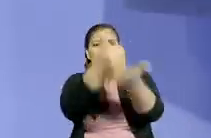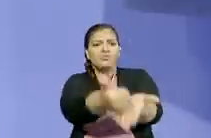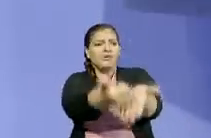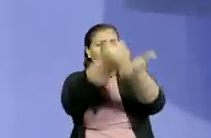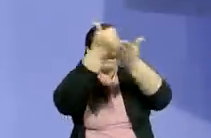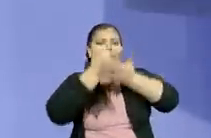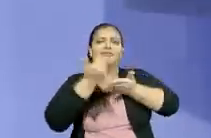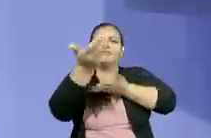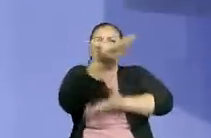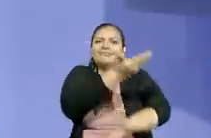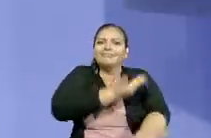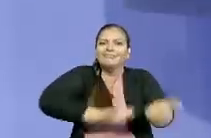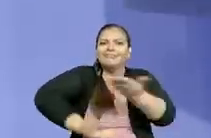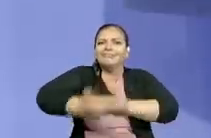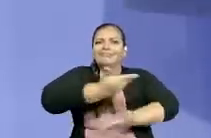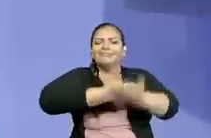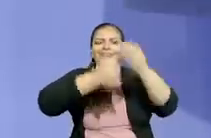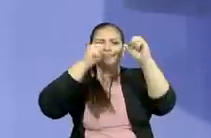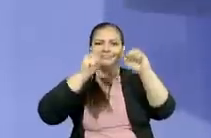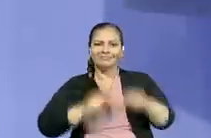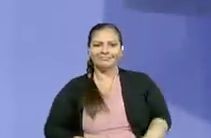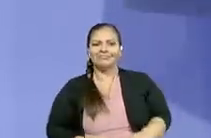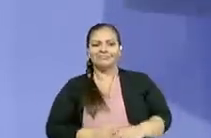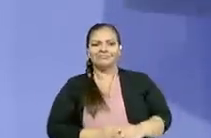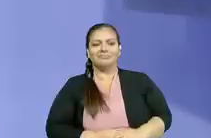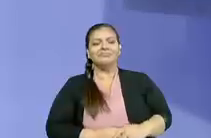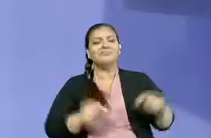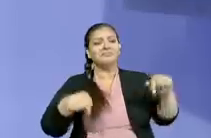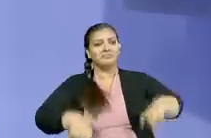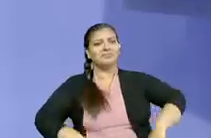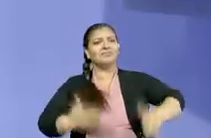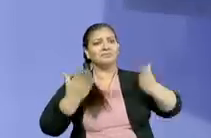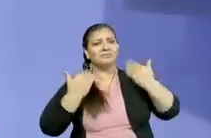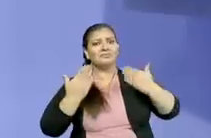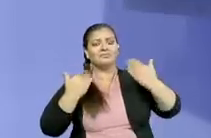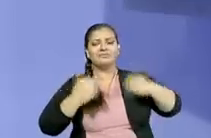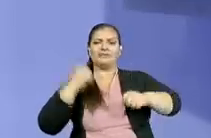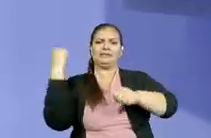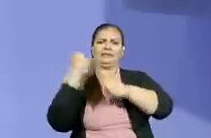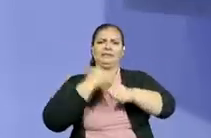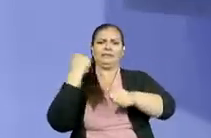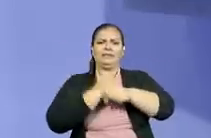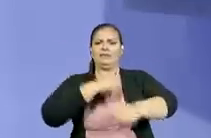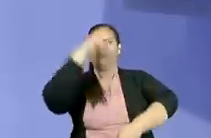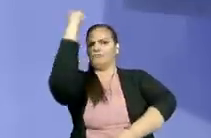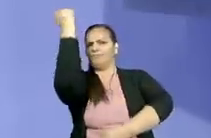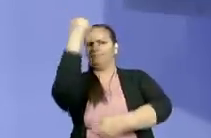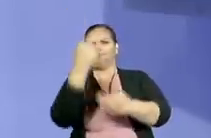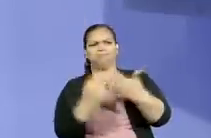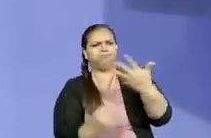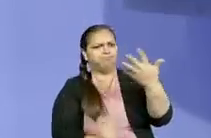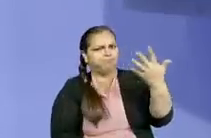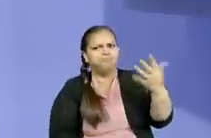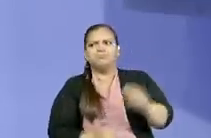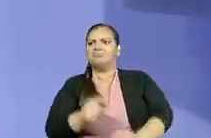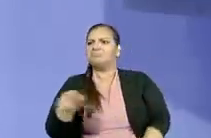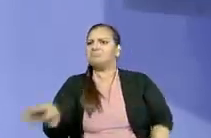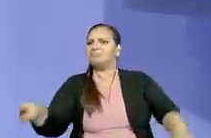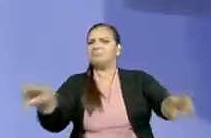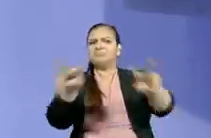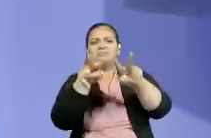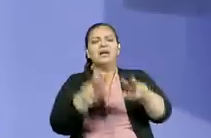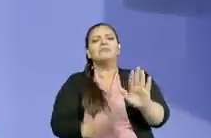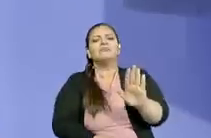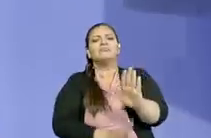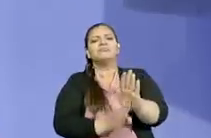en ayudar y ayudarse. Y trabajen, porque la ciudad se transforma trabajando, haciendo obras y servicios